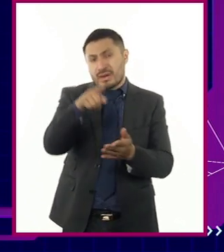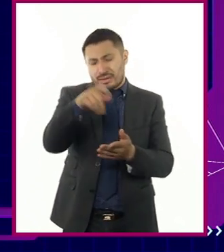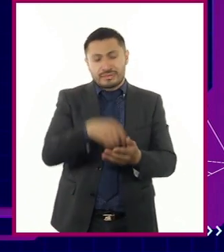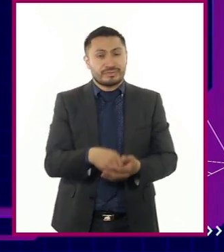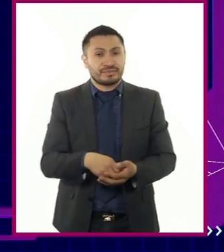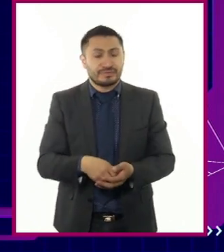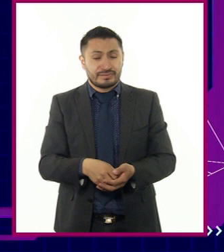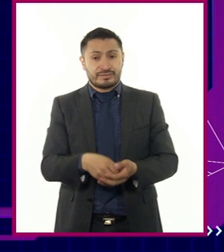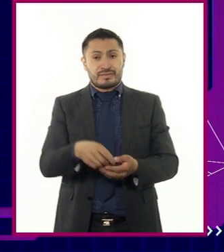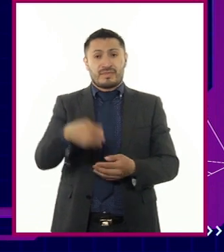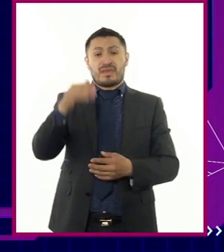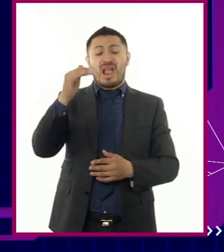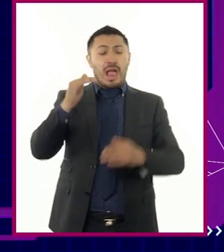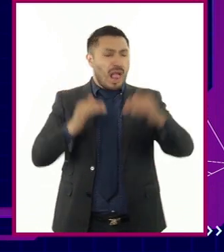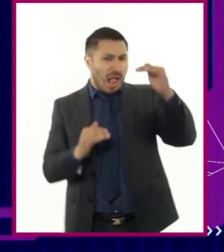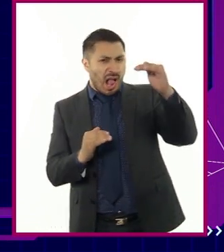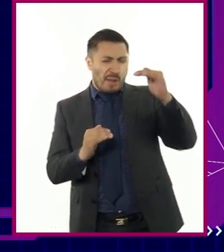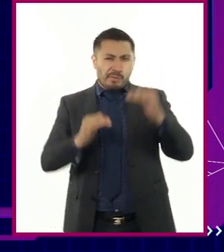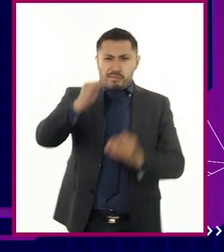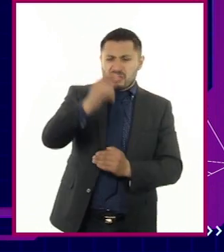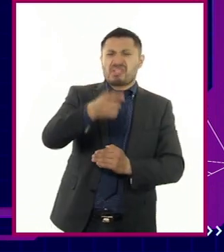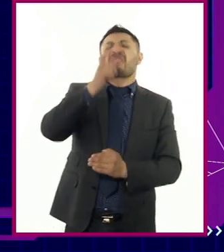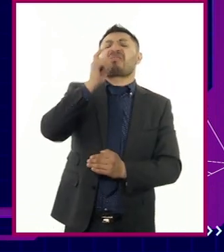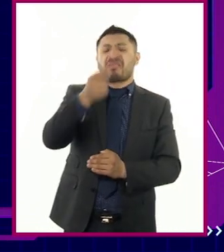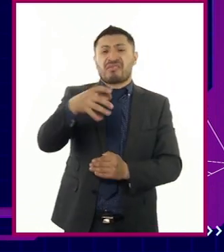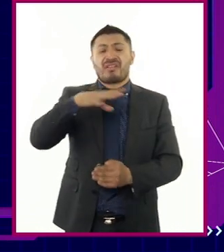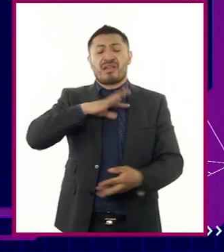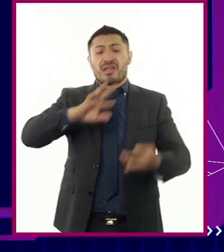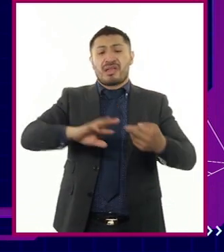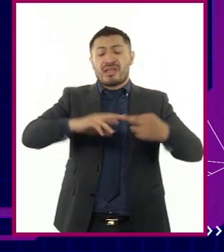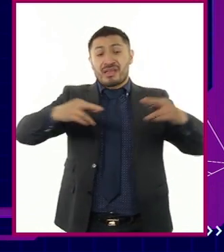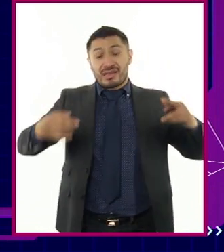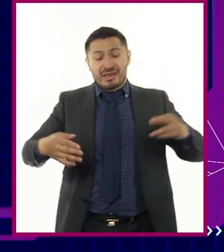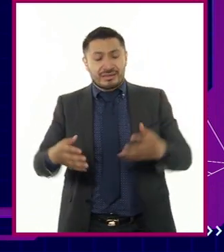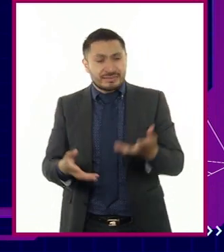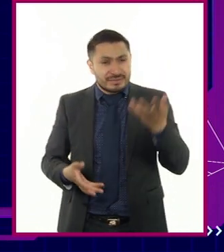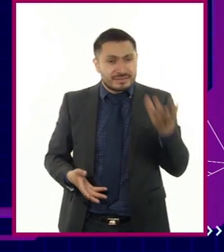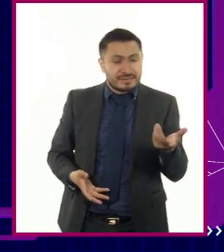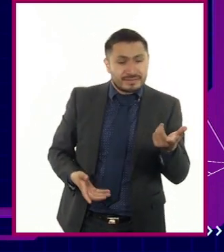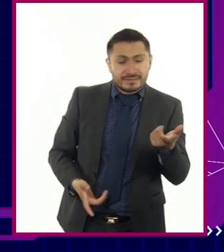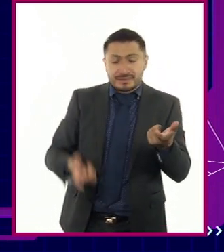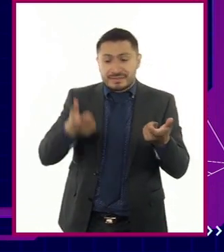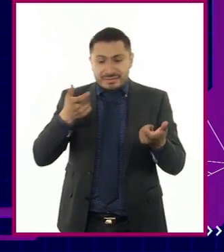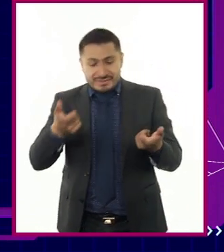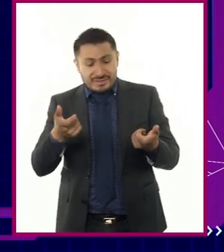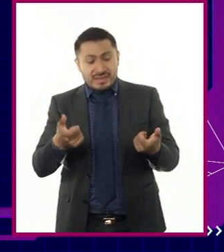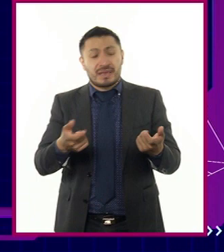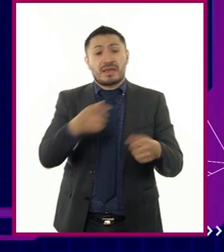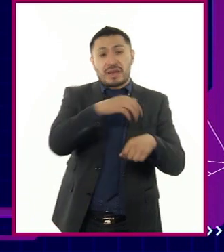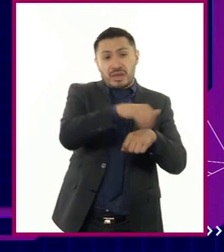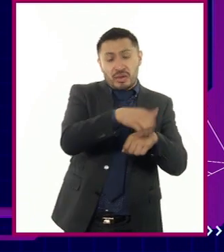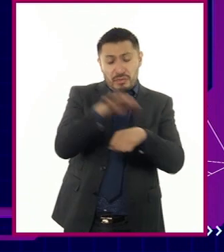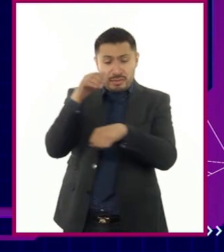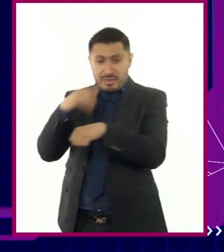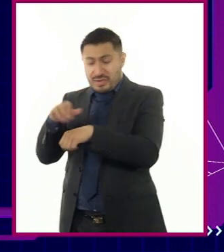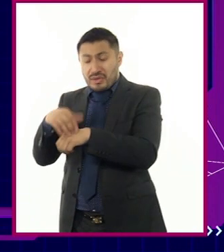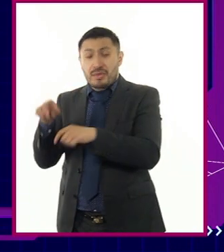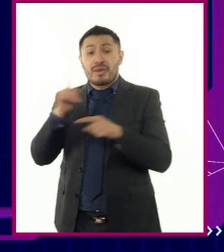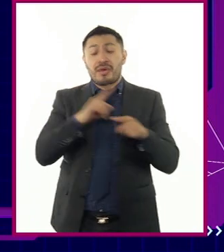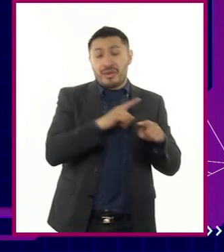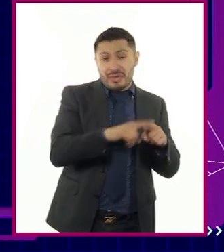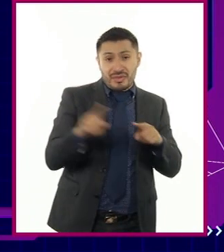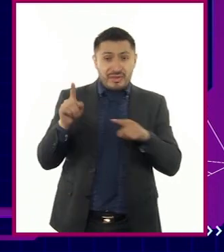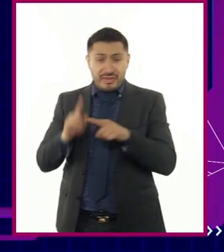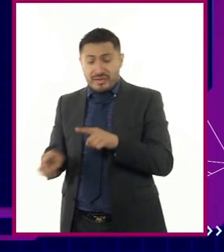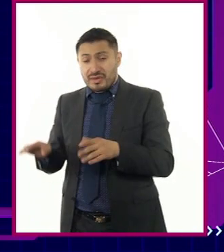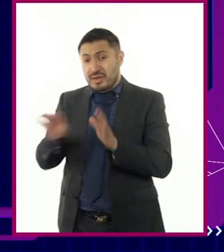La proporcionalidad inversa es la relación que existe entre los valores de dos magnitudes, tales que, si al